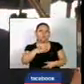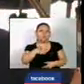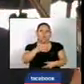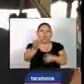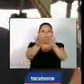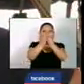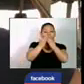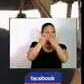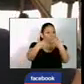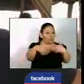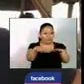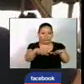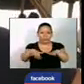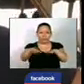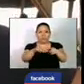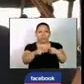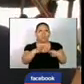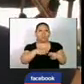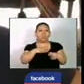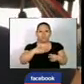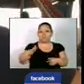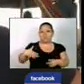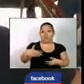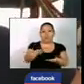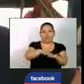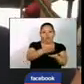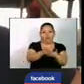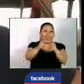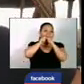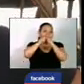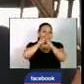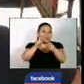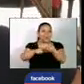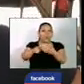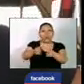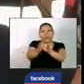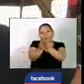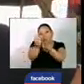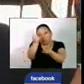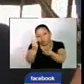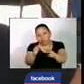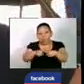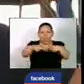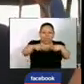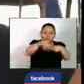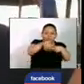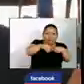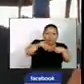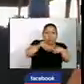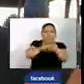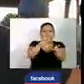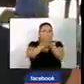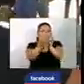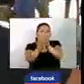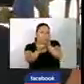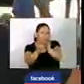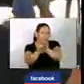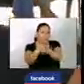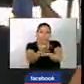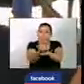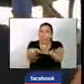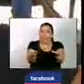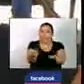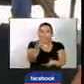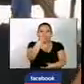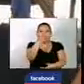natural y aquí se ofrecemos pescado frito carne asada cocteles enchiladas tostadas pupusas de todo un poquito